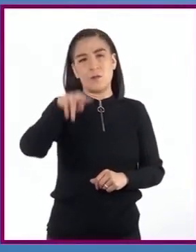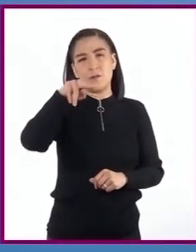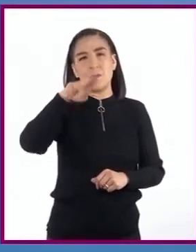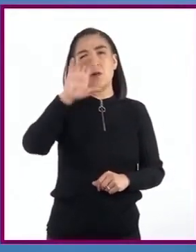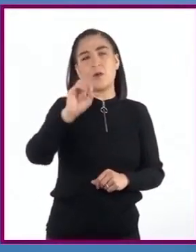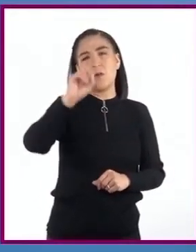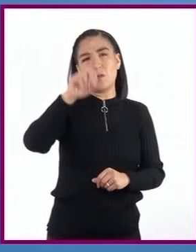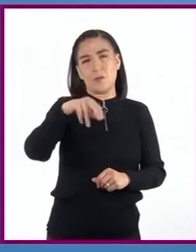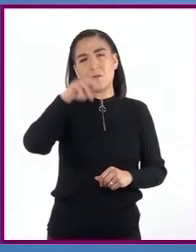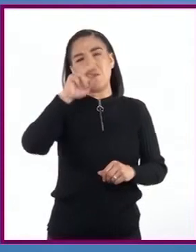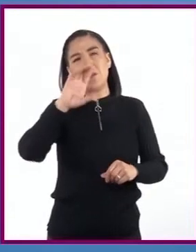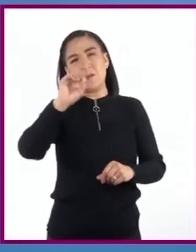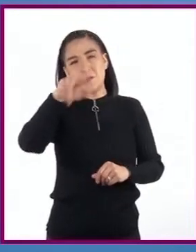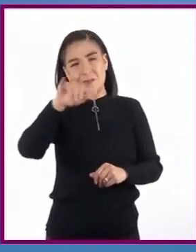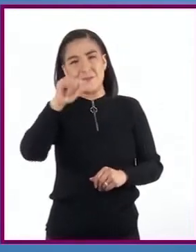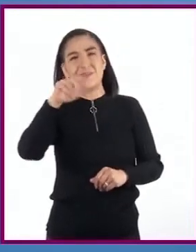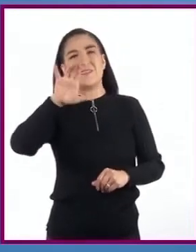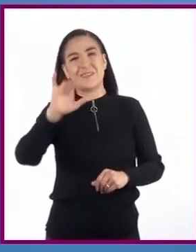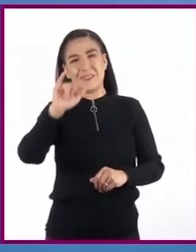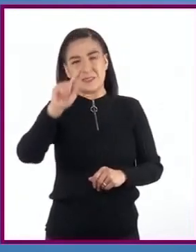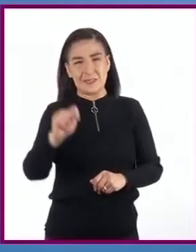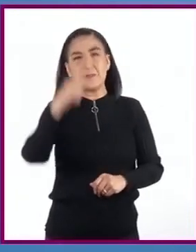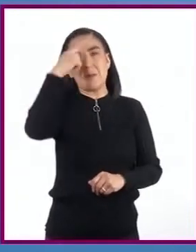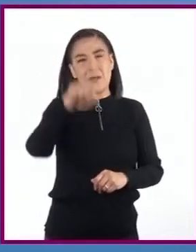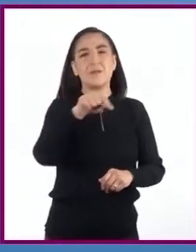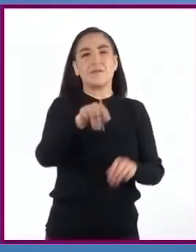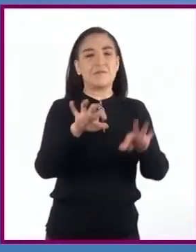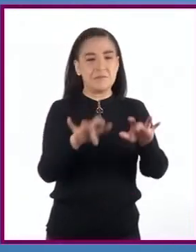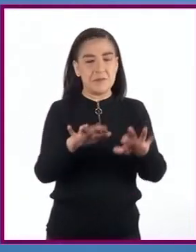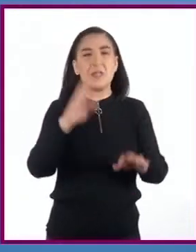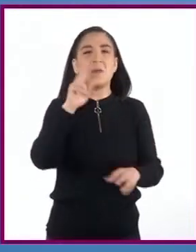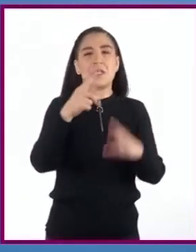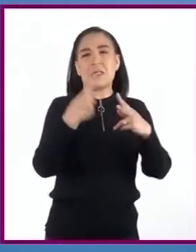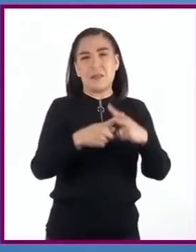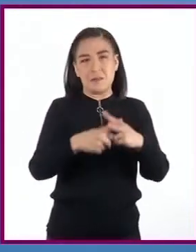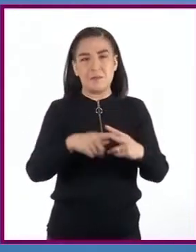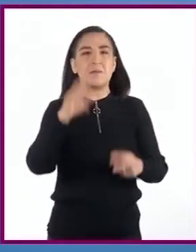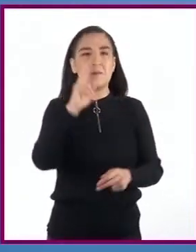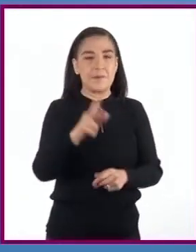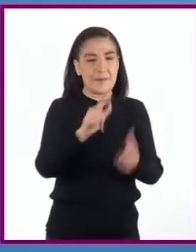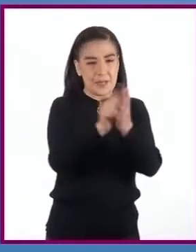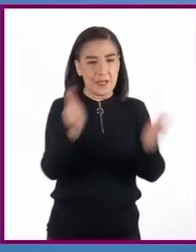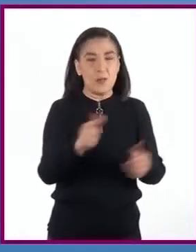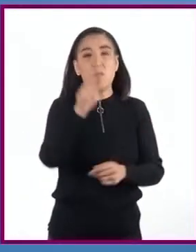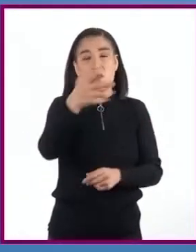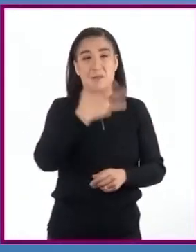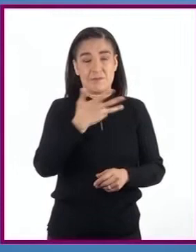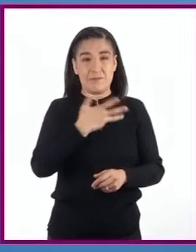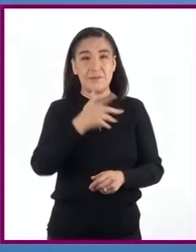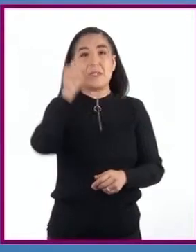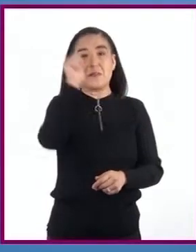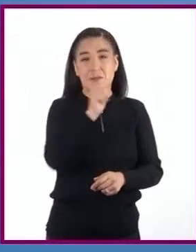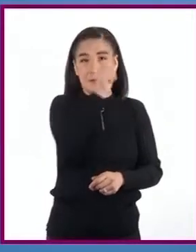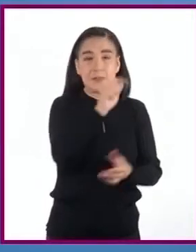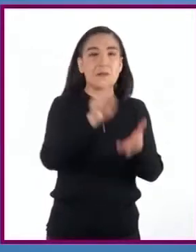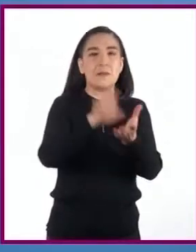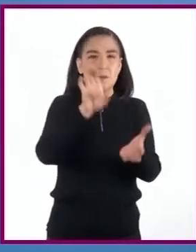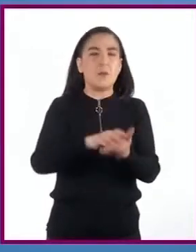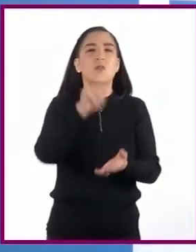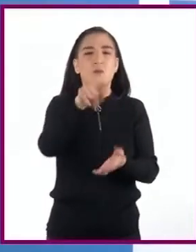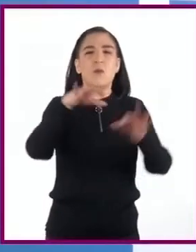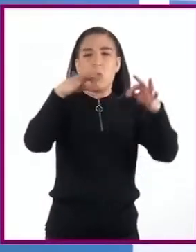Gratuito. Si tienen discapacidad visual, preparen hojas Leyer, punzón y